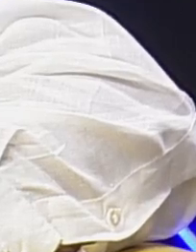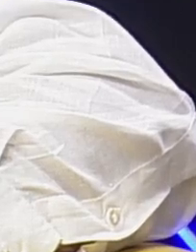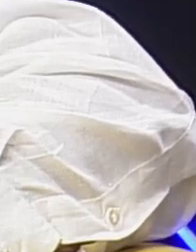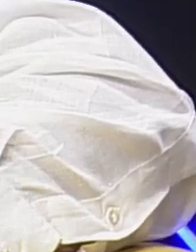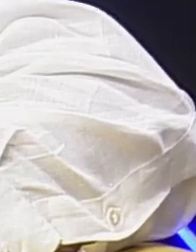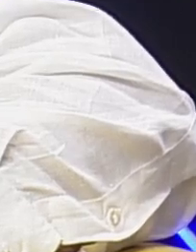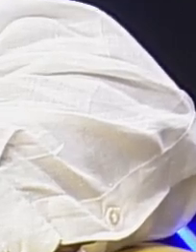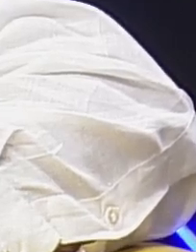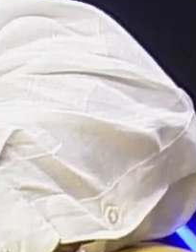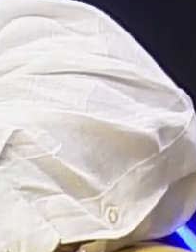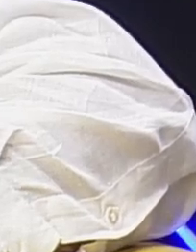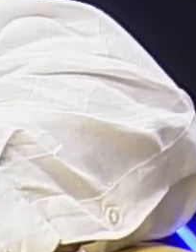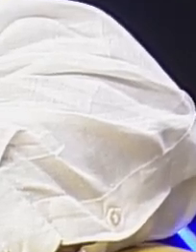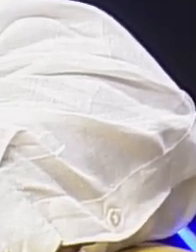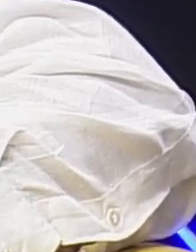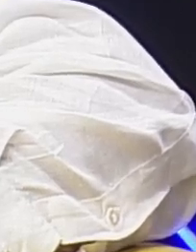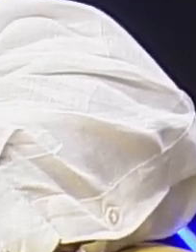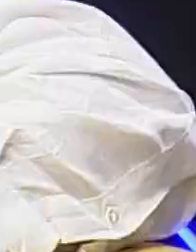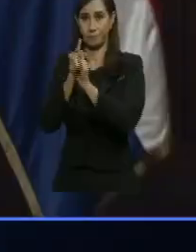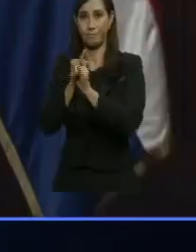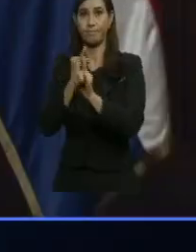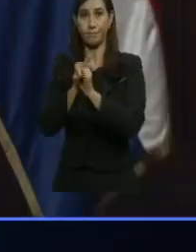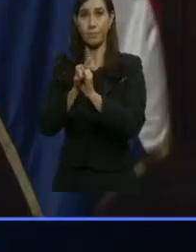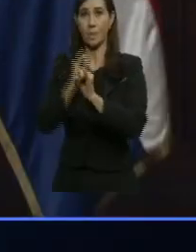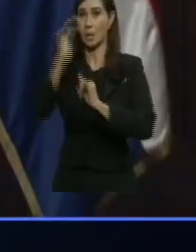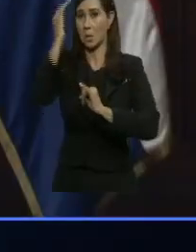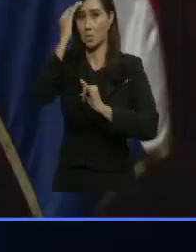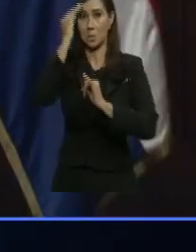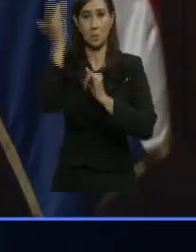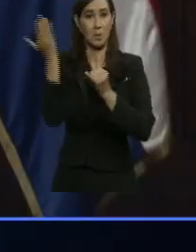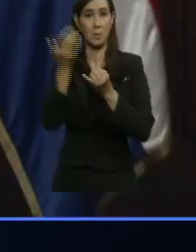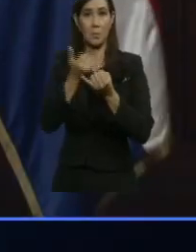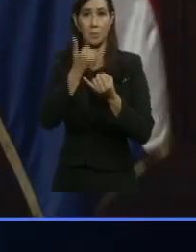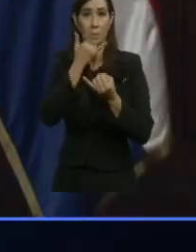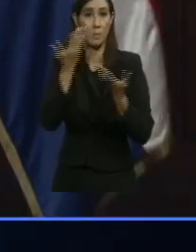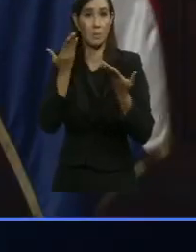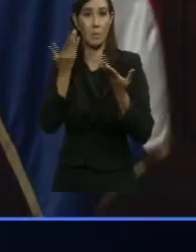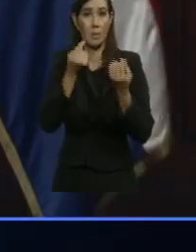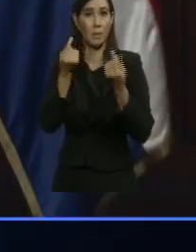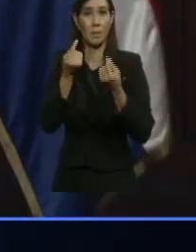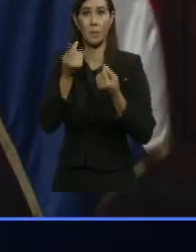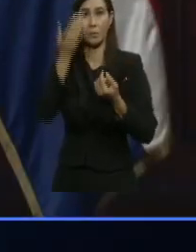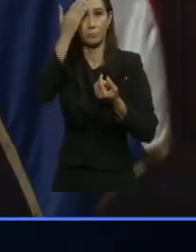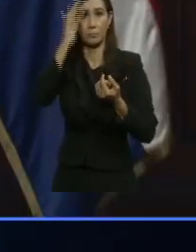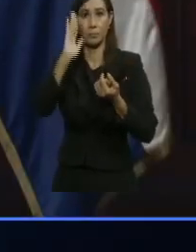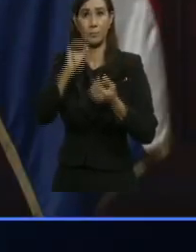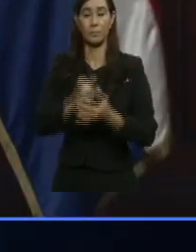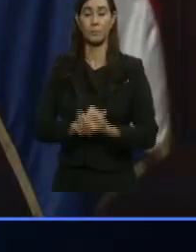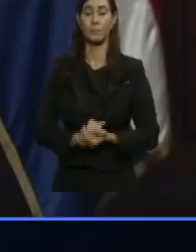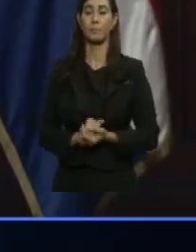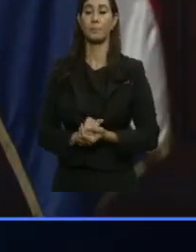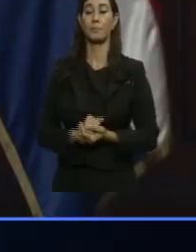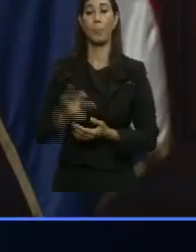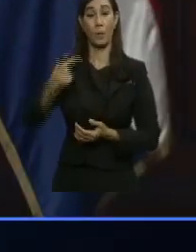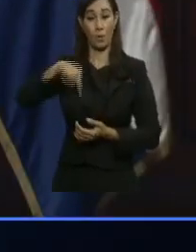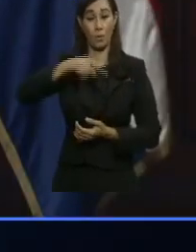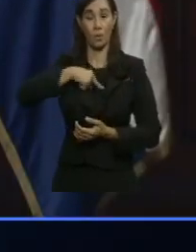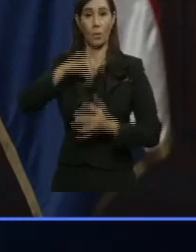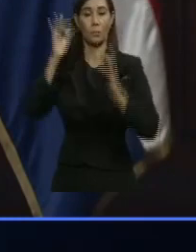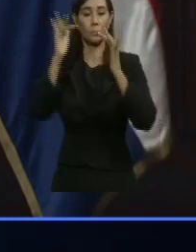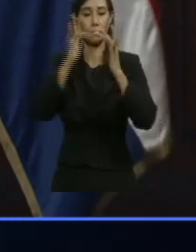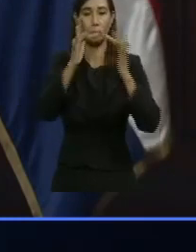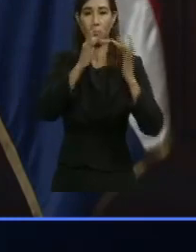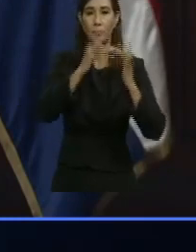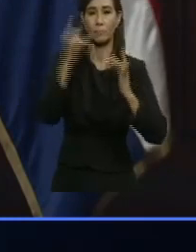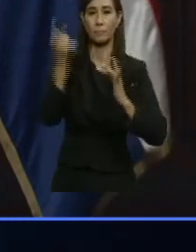literalmente a recoger todos los contenedores que había los grandes los grandes emporios económicos